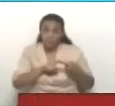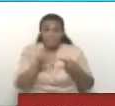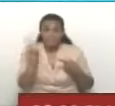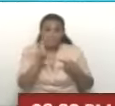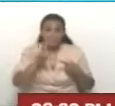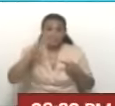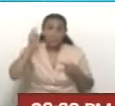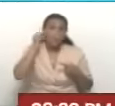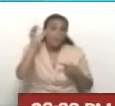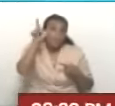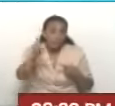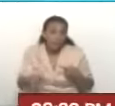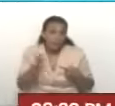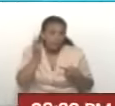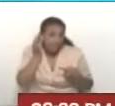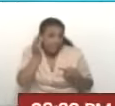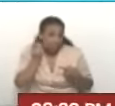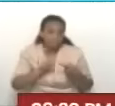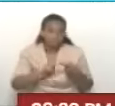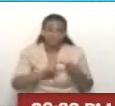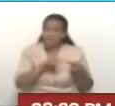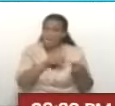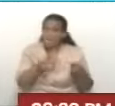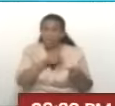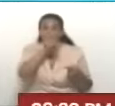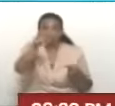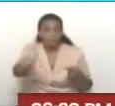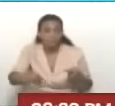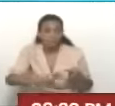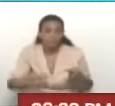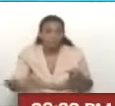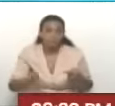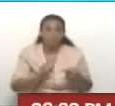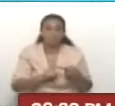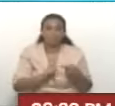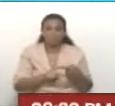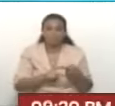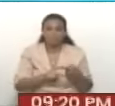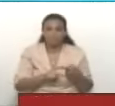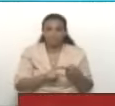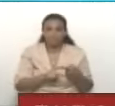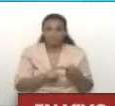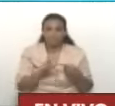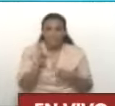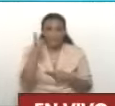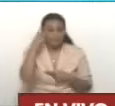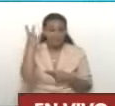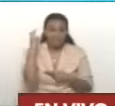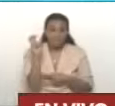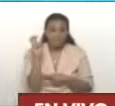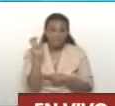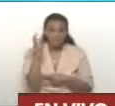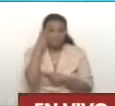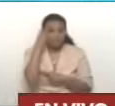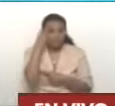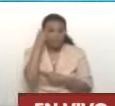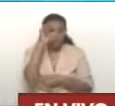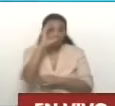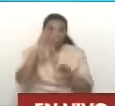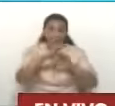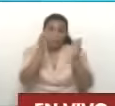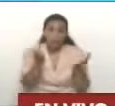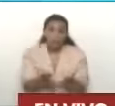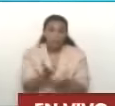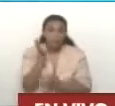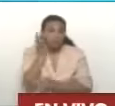Venezuela Mujer ya llegó, fíjate tú, el viernes, que fue el Día Mundial de la